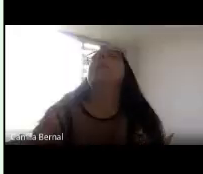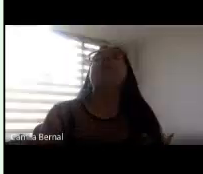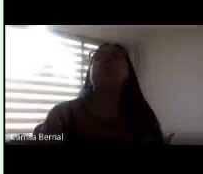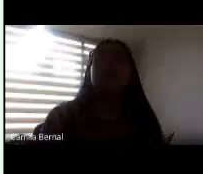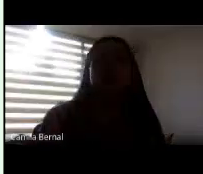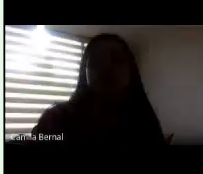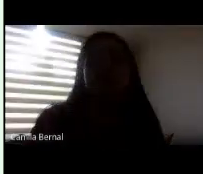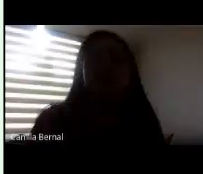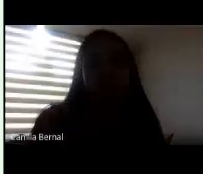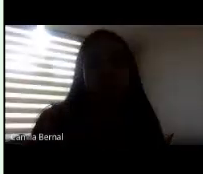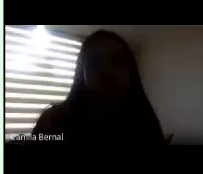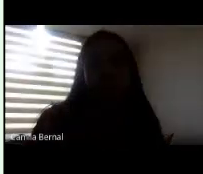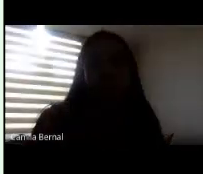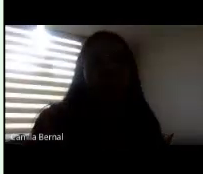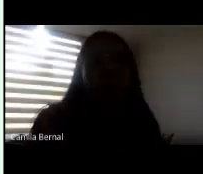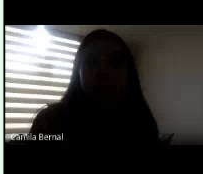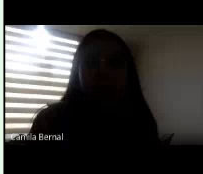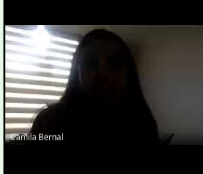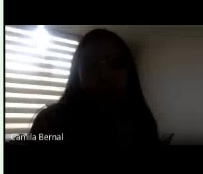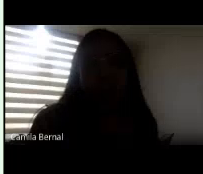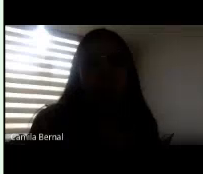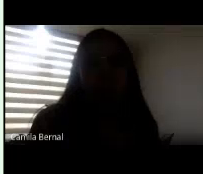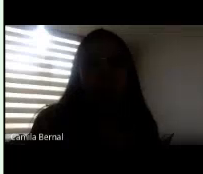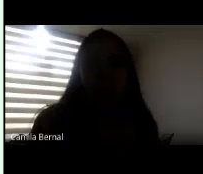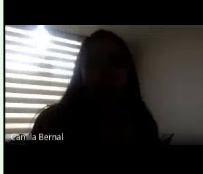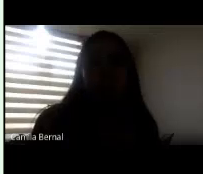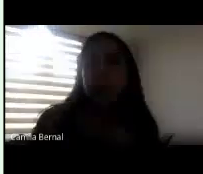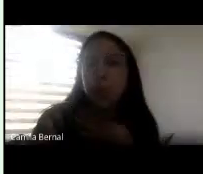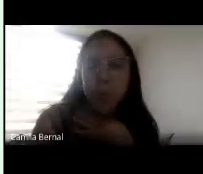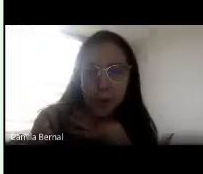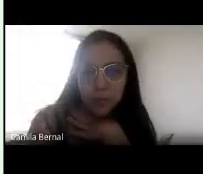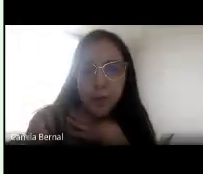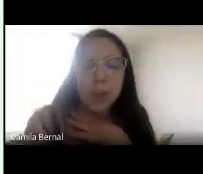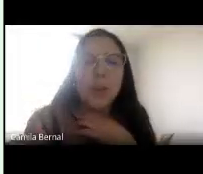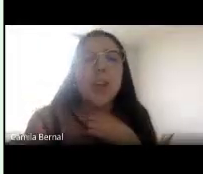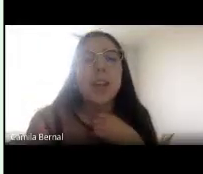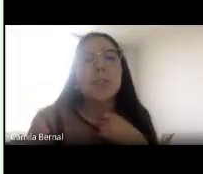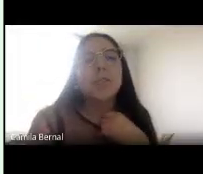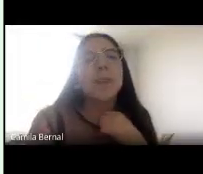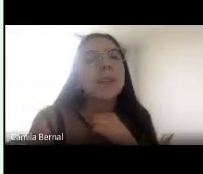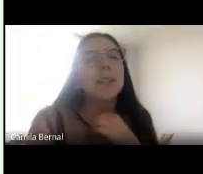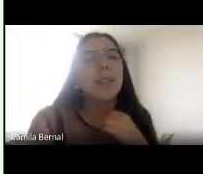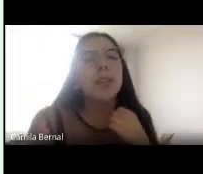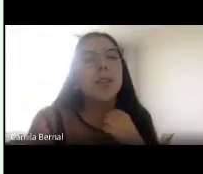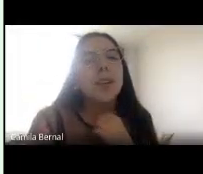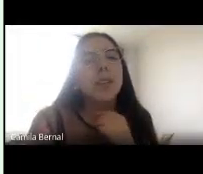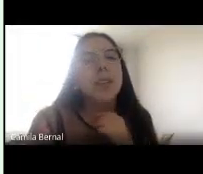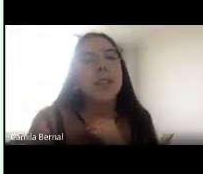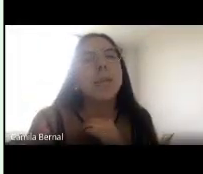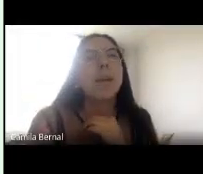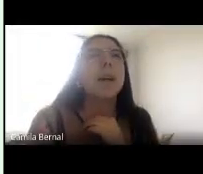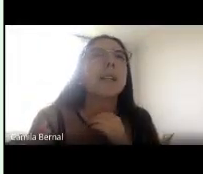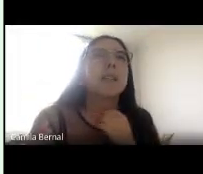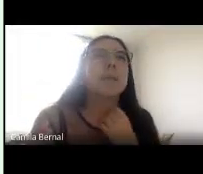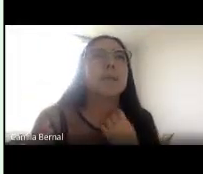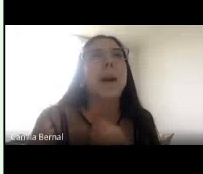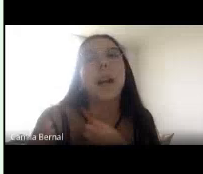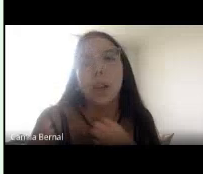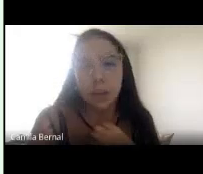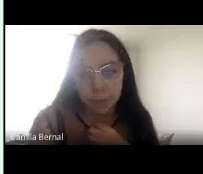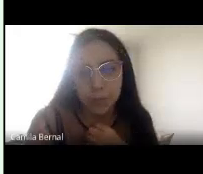los parámetros que se pueden encontrar en el agua para el consumo humano. Esto es más que todo a nivel ya